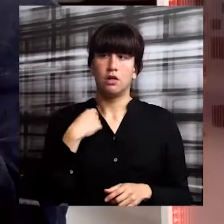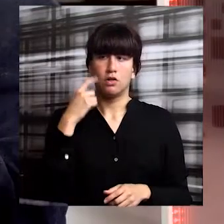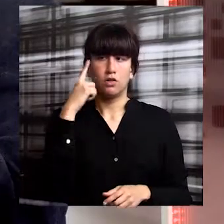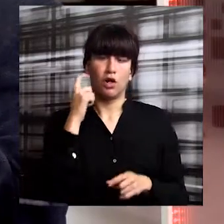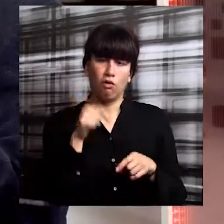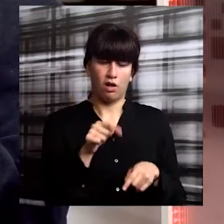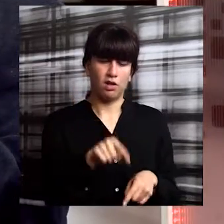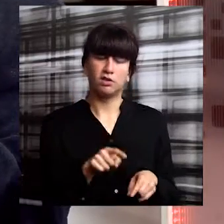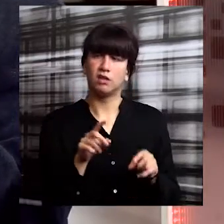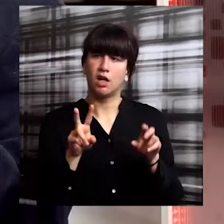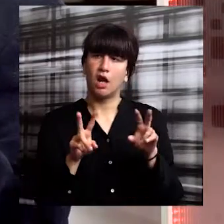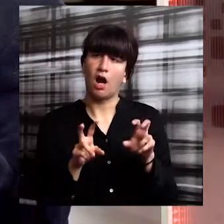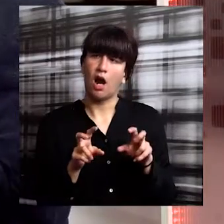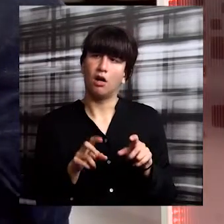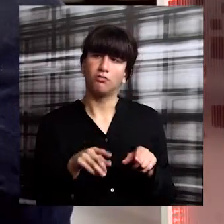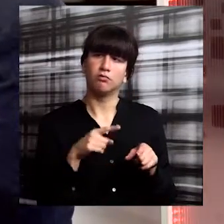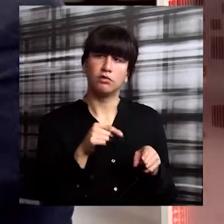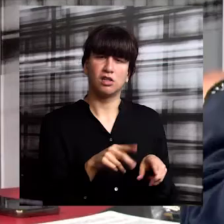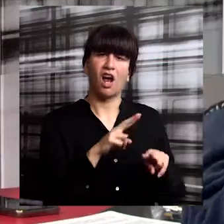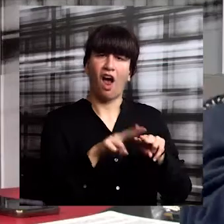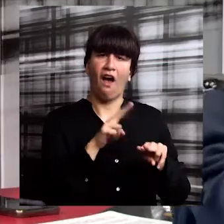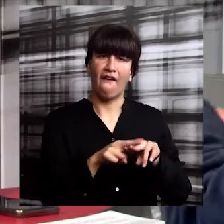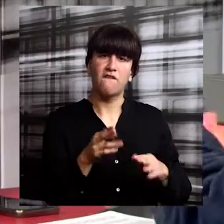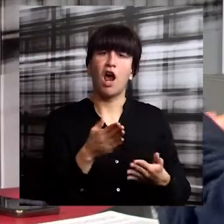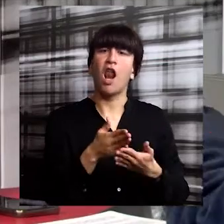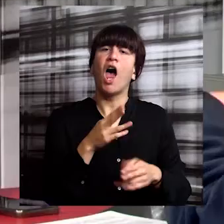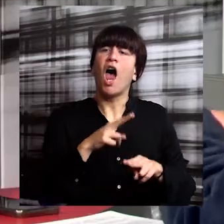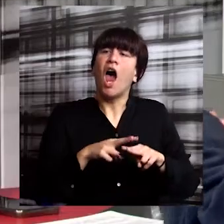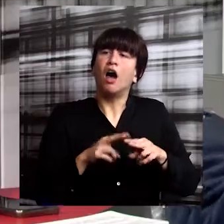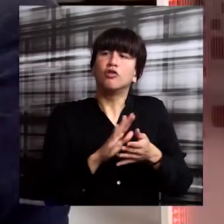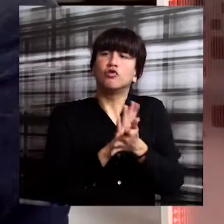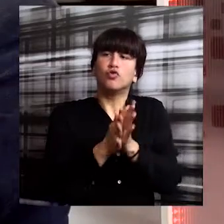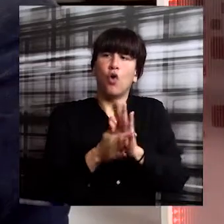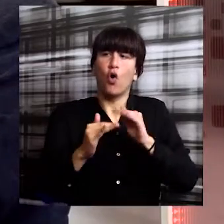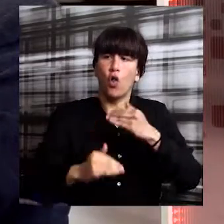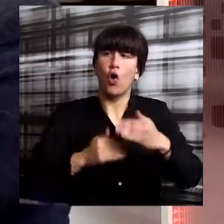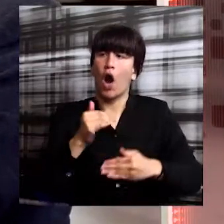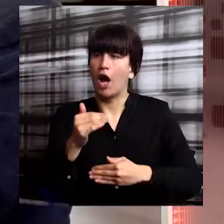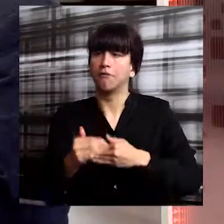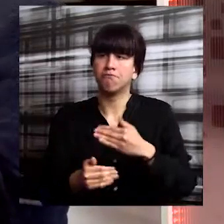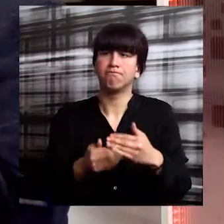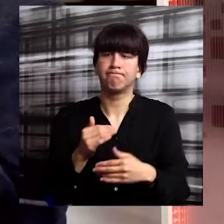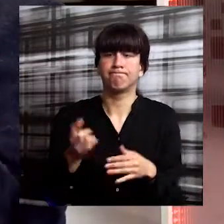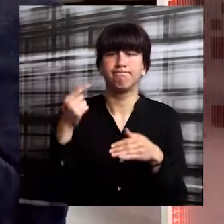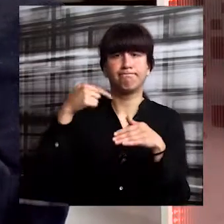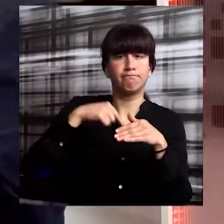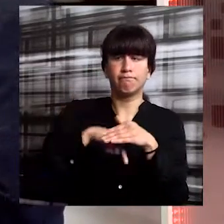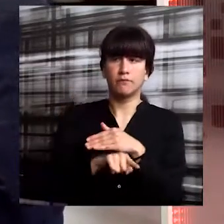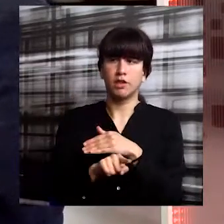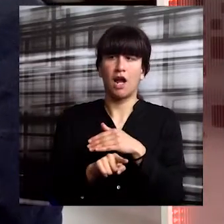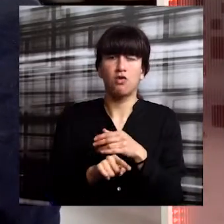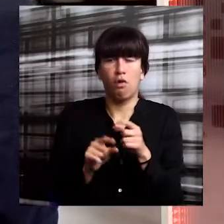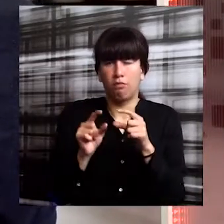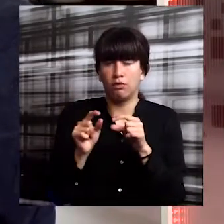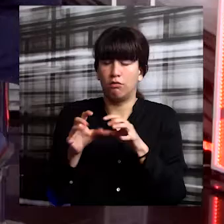señaló de que se habían hecho todas las gestiones ante la intendencia, el intendente regional, y que de ahí venía un poco